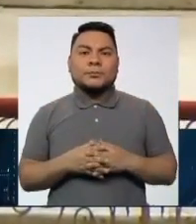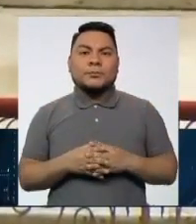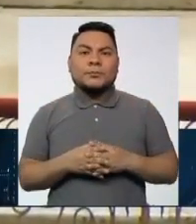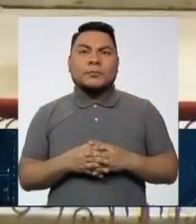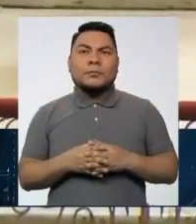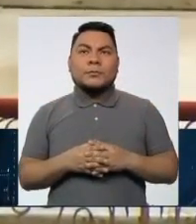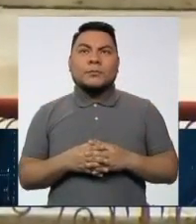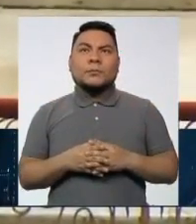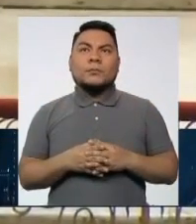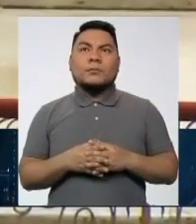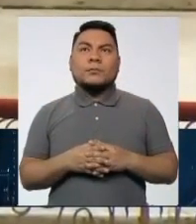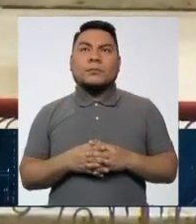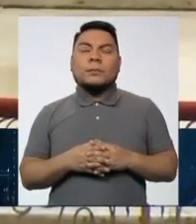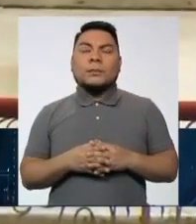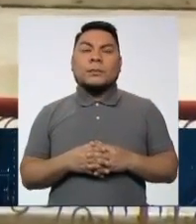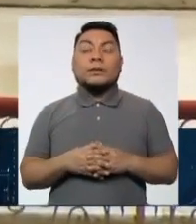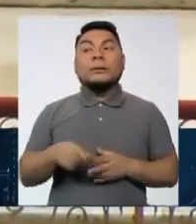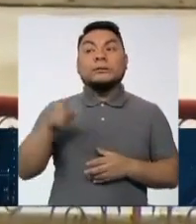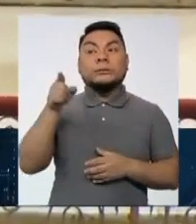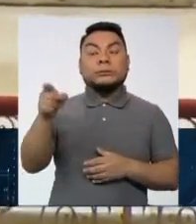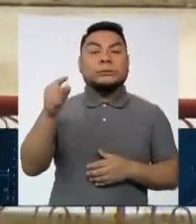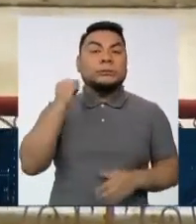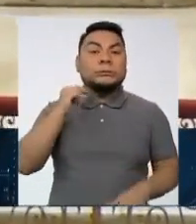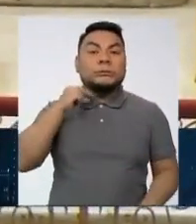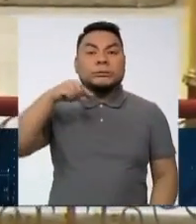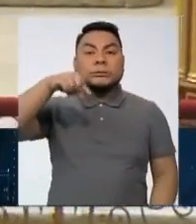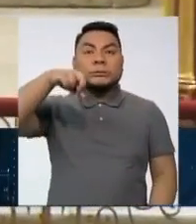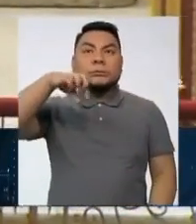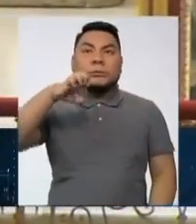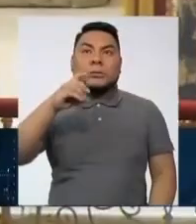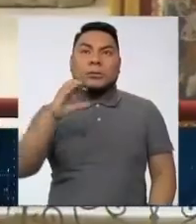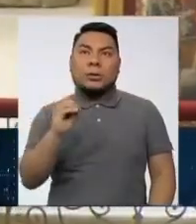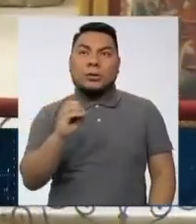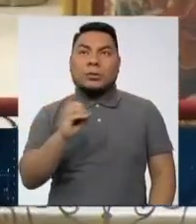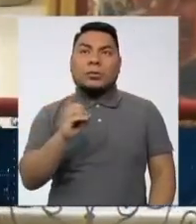Pedro Barreto esta noche, que se resume en lo siguiente.